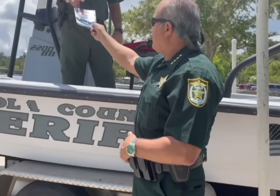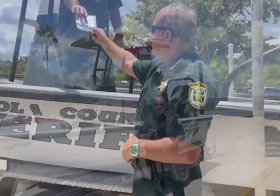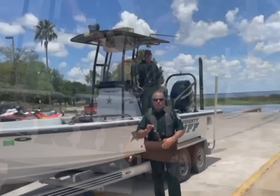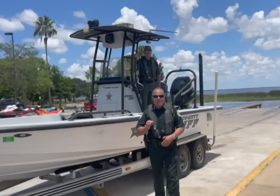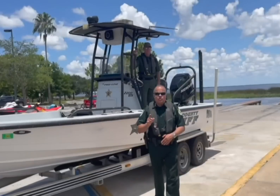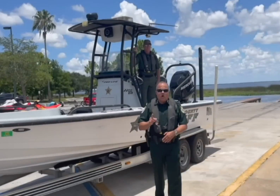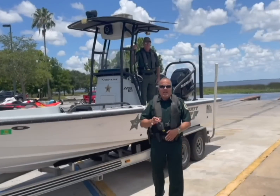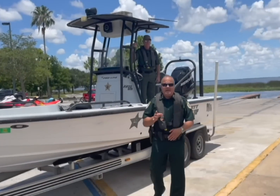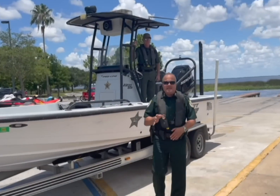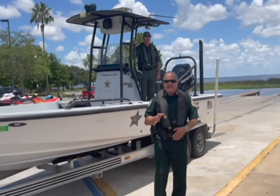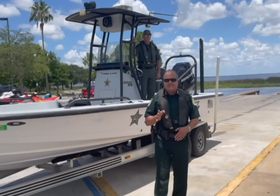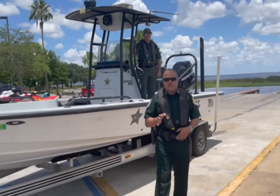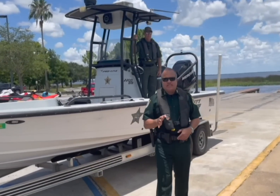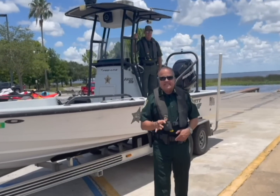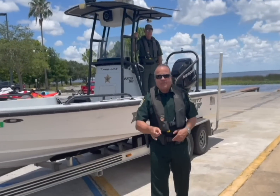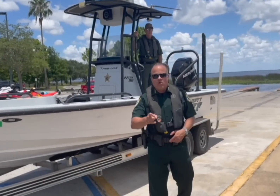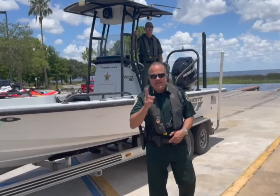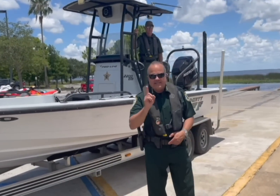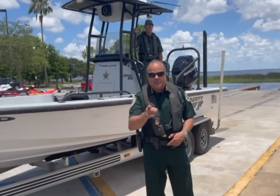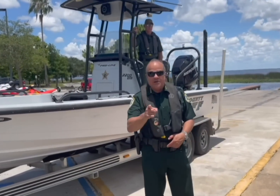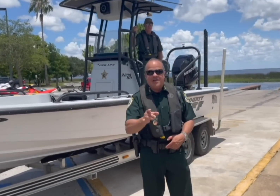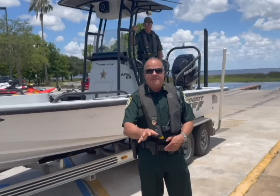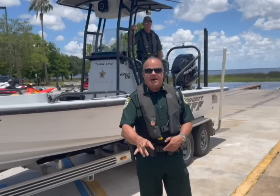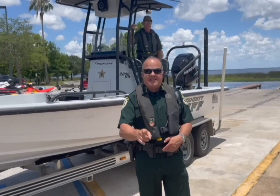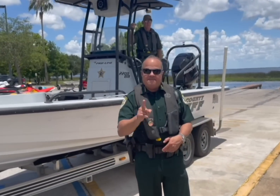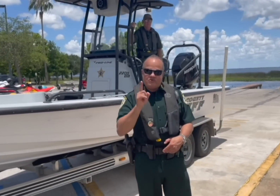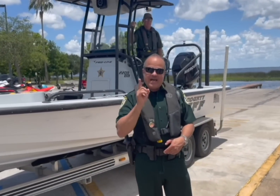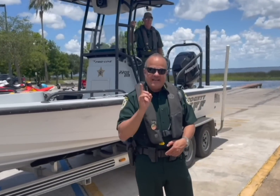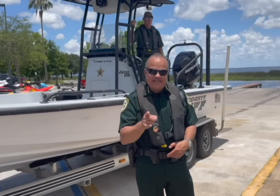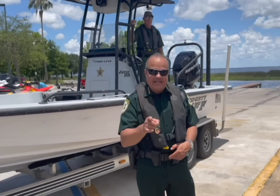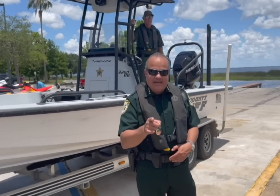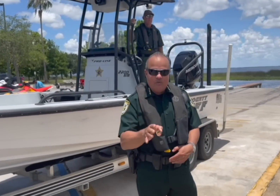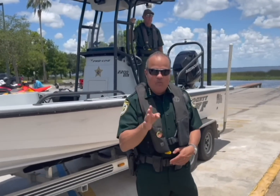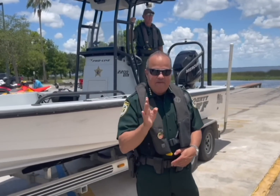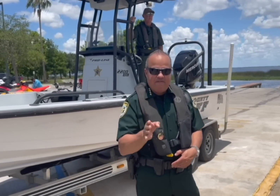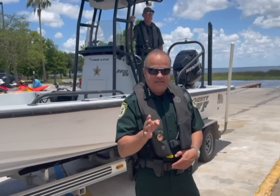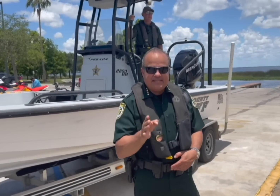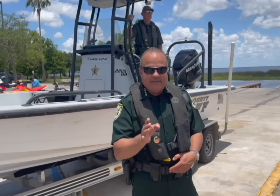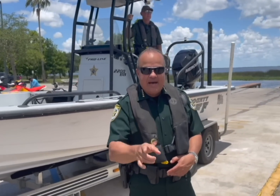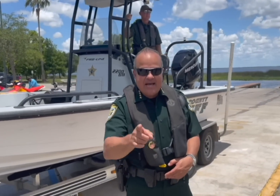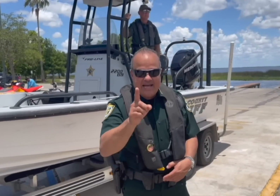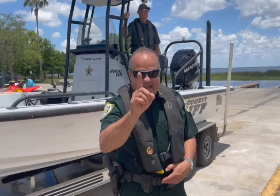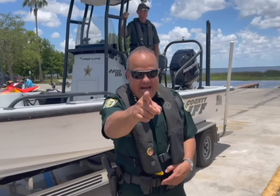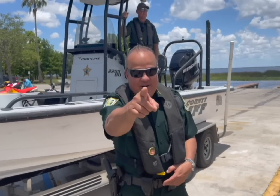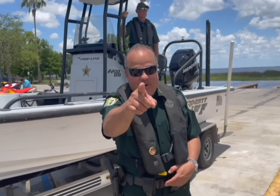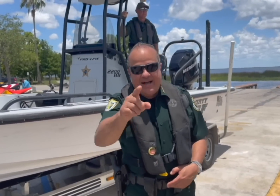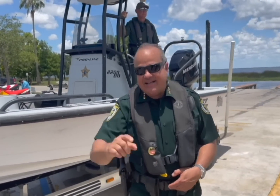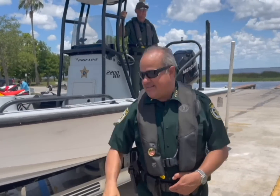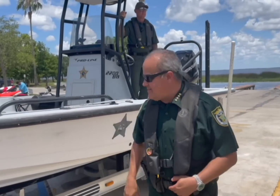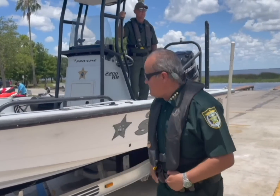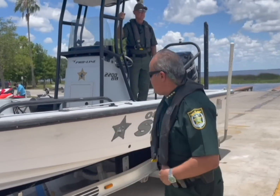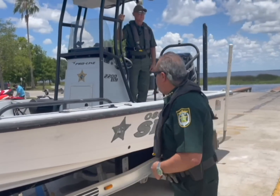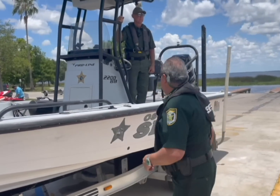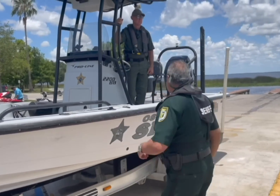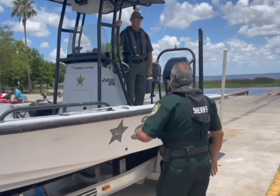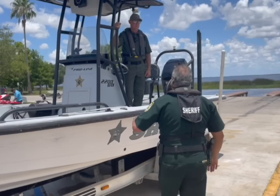Ahora que tomamos todas las medidas de seguridad, estamos listos para disfrutar el día y un buen fin de semana en la agua.